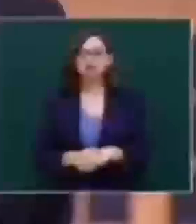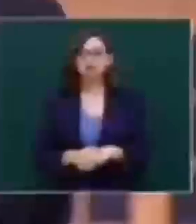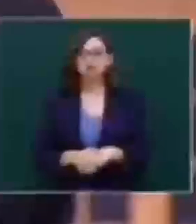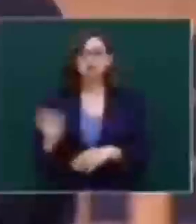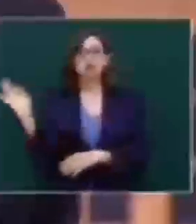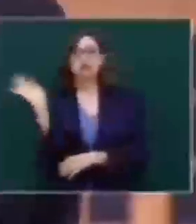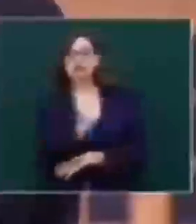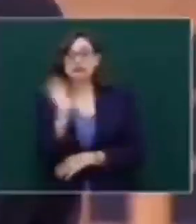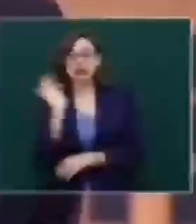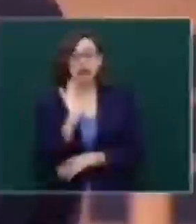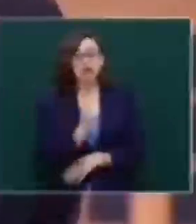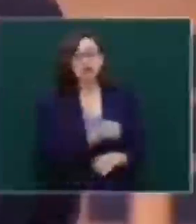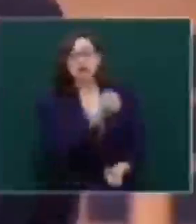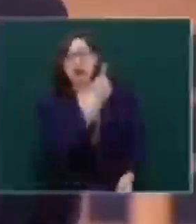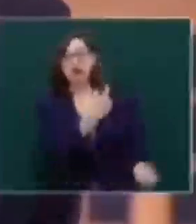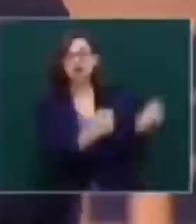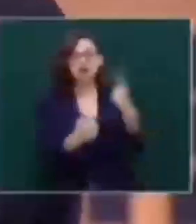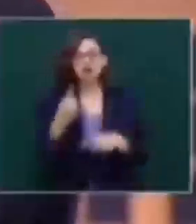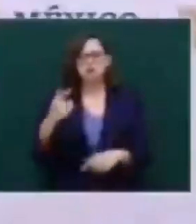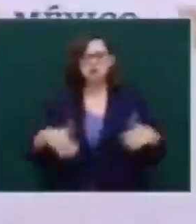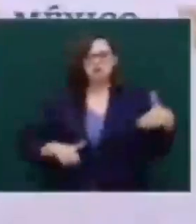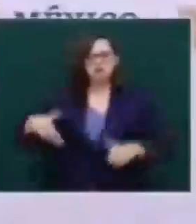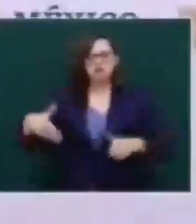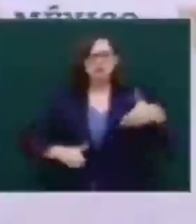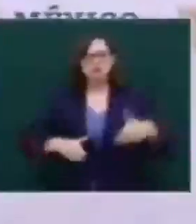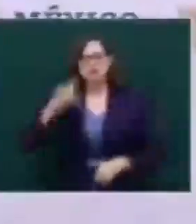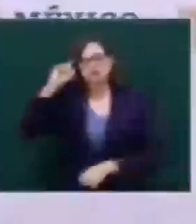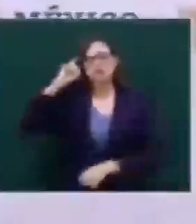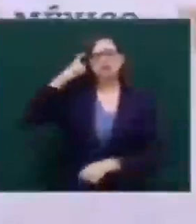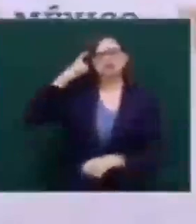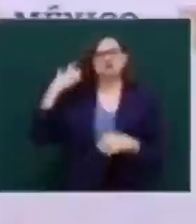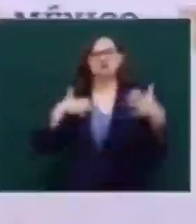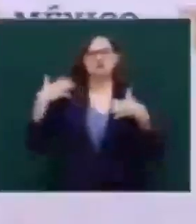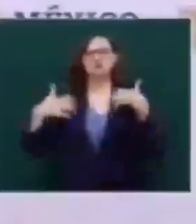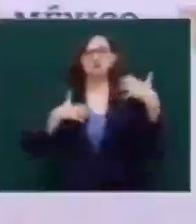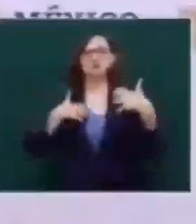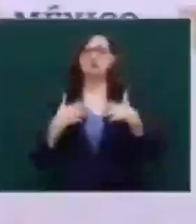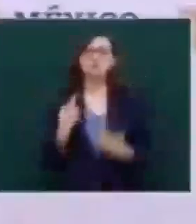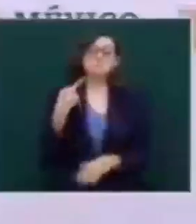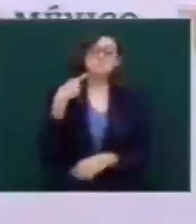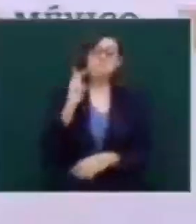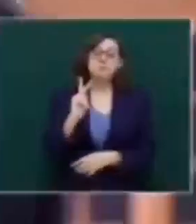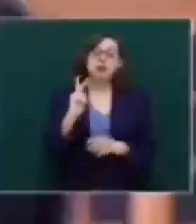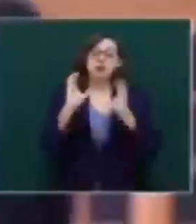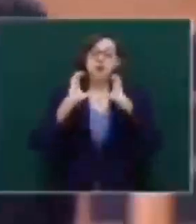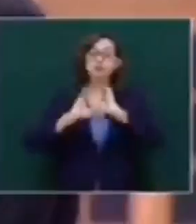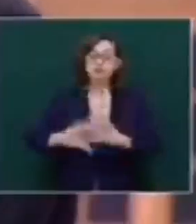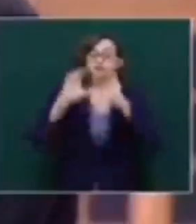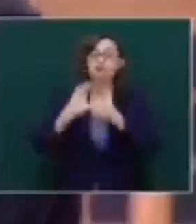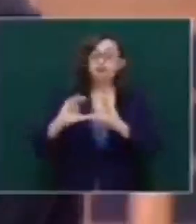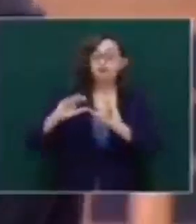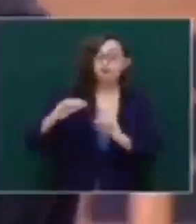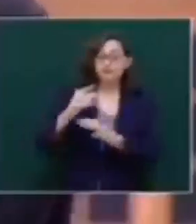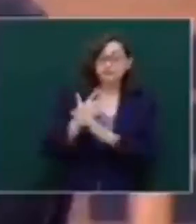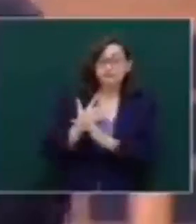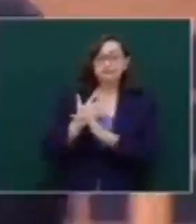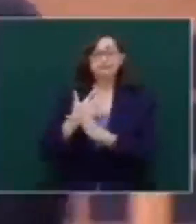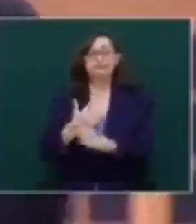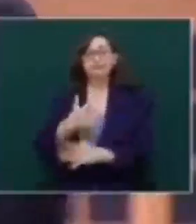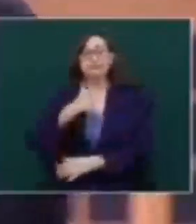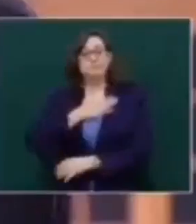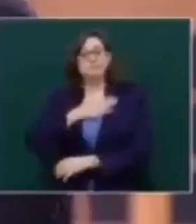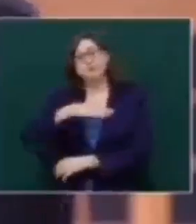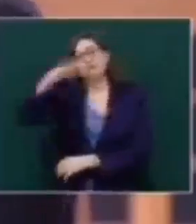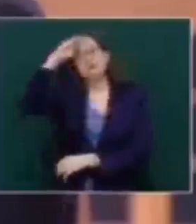algunos o en muchos, pero como dice la canción de René Pérez Joglar, de Calle 13, yo siempre digo